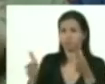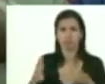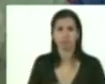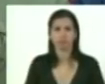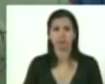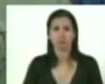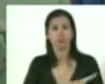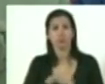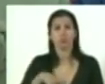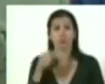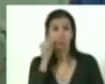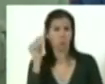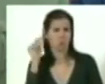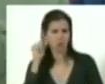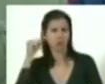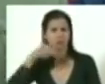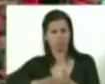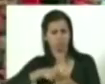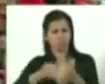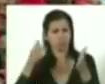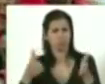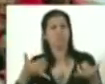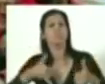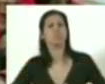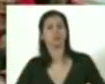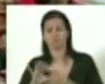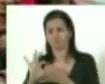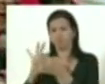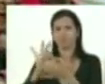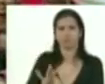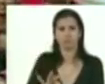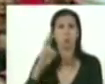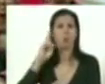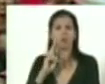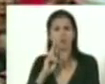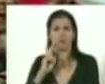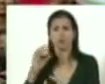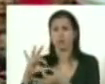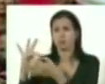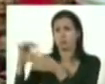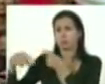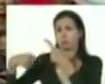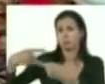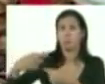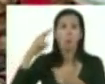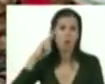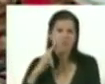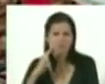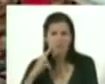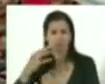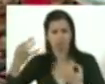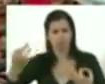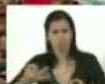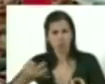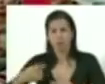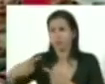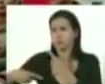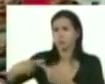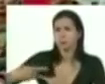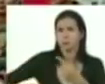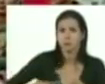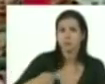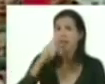y nosotras, los hijos de Bolívar y las hijas de Bolívar, los hijos y las hijas